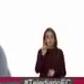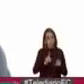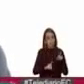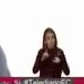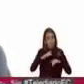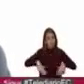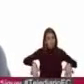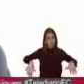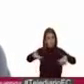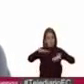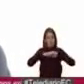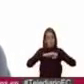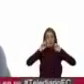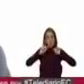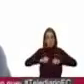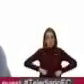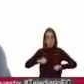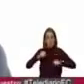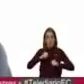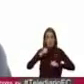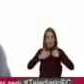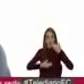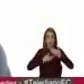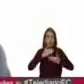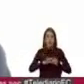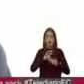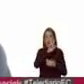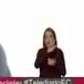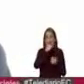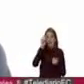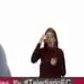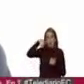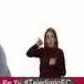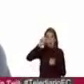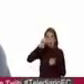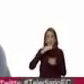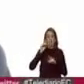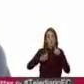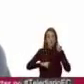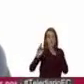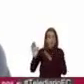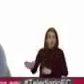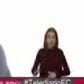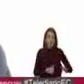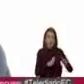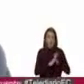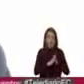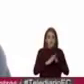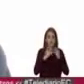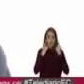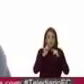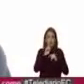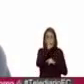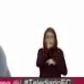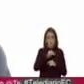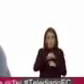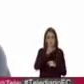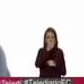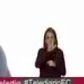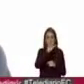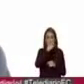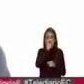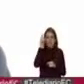reducción en el gasto de capital por 1.300 millones, y ahí uno entendería que una buena parte de esos 1.300 se